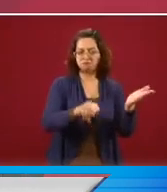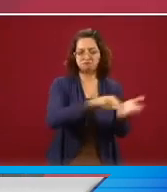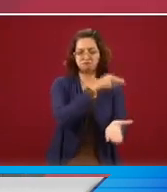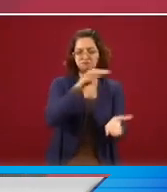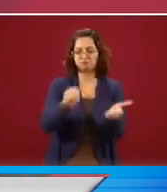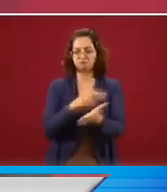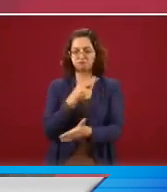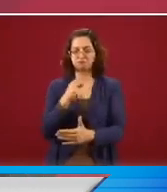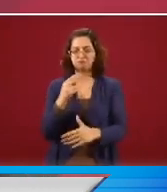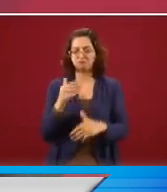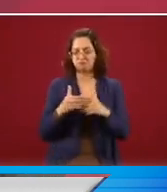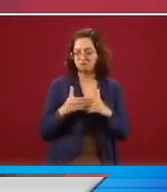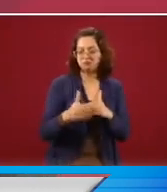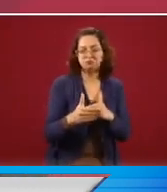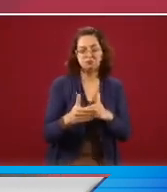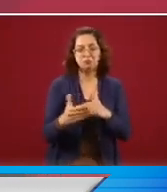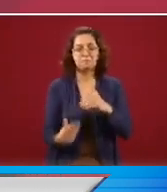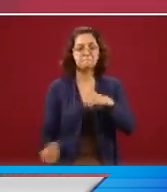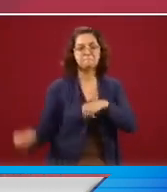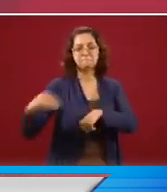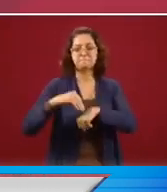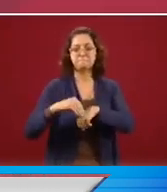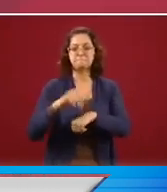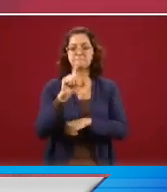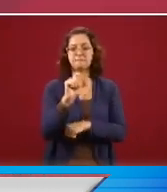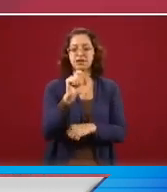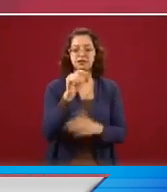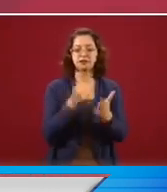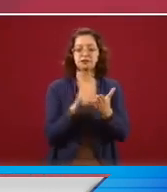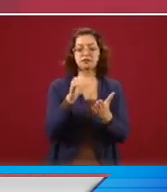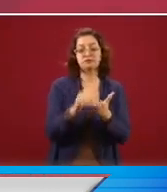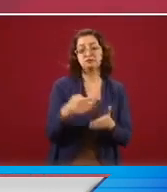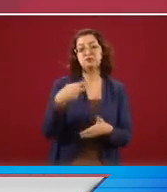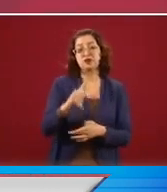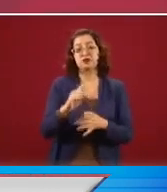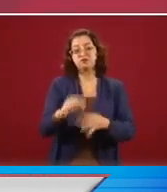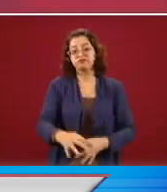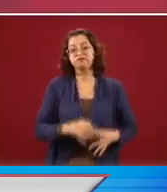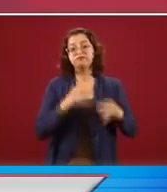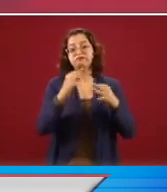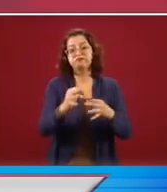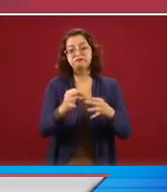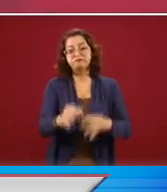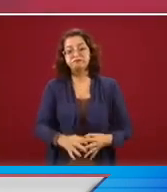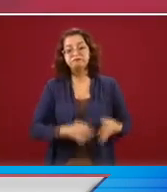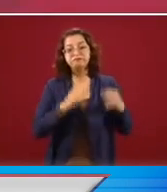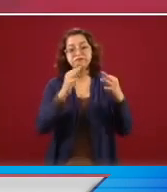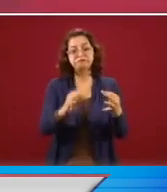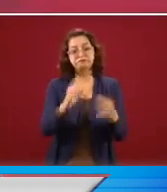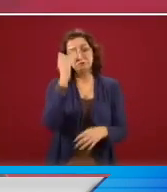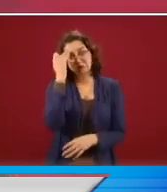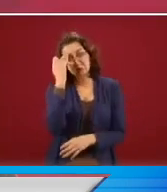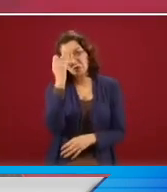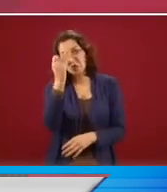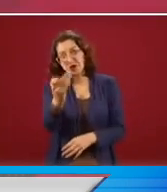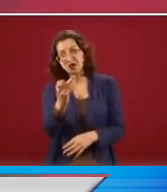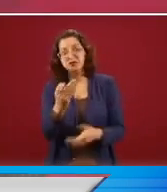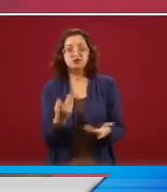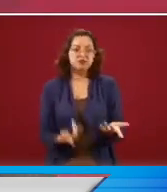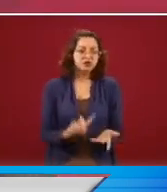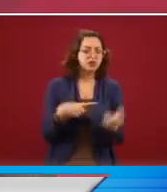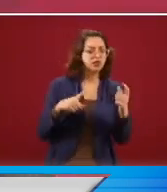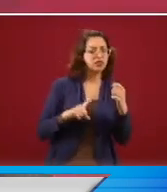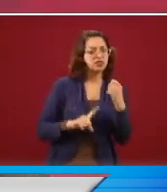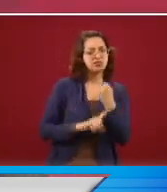de 233,000 pasajeros por día. Se prevé que entre en operación en el mes de abril. Corrige Jiménez Espriu en relación a la rifa